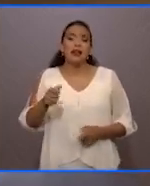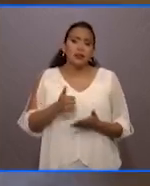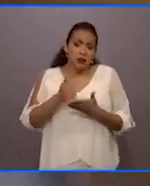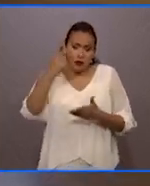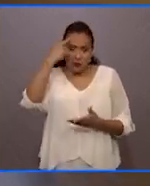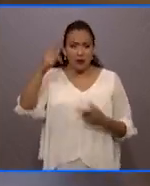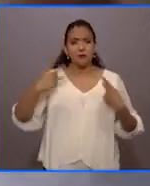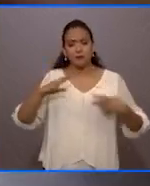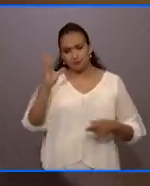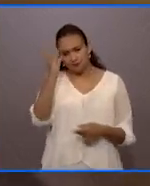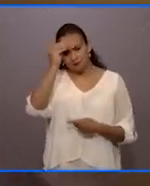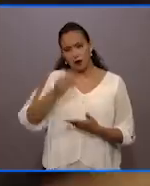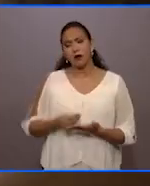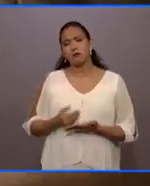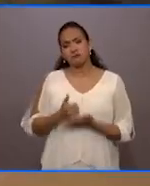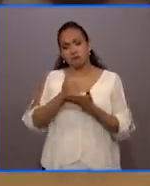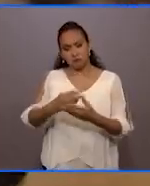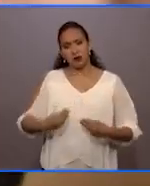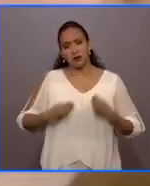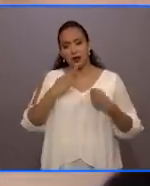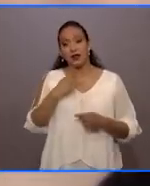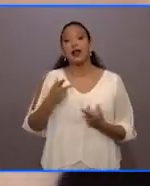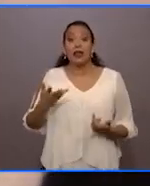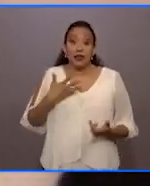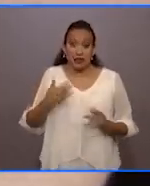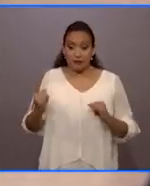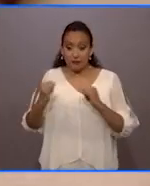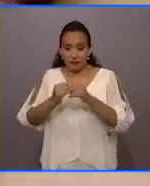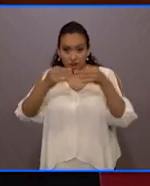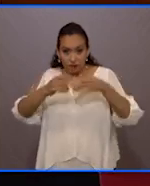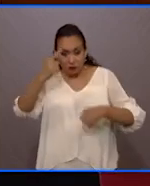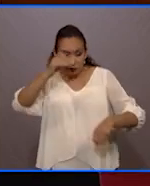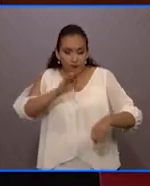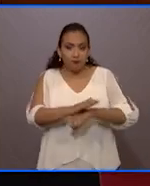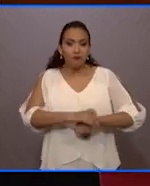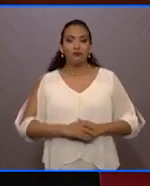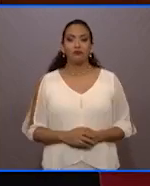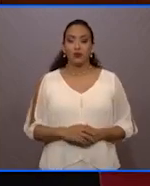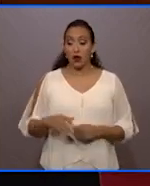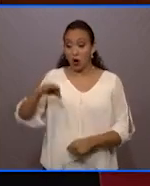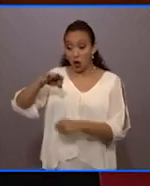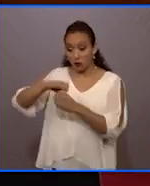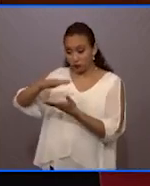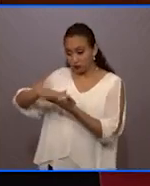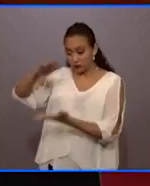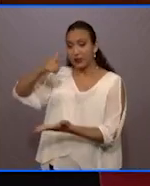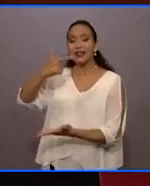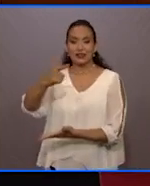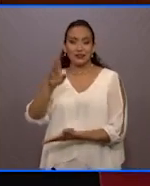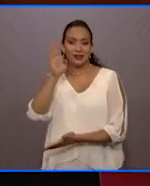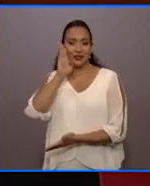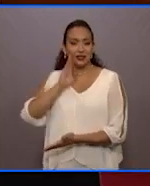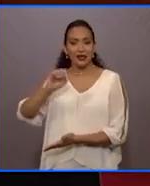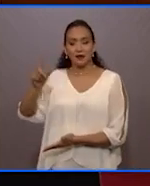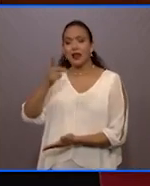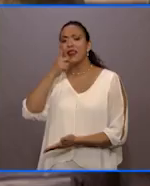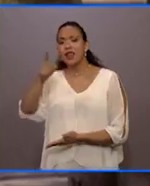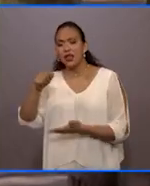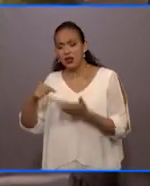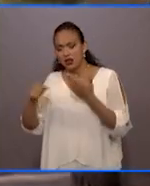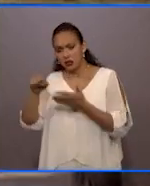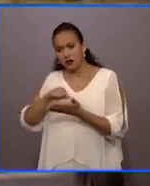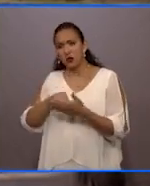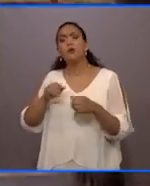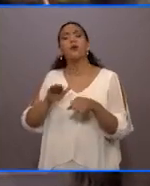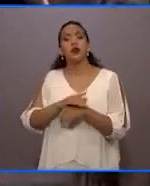pleno desarrollo que establezcan instituciones estatales y municipales. Una mayoría de 7 ministras y ministros votó por la invalidez